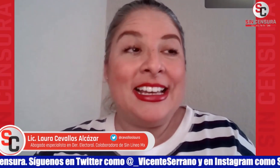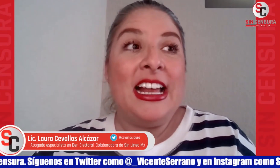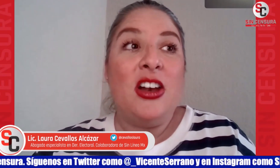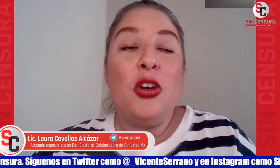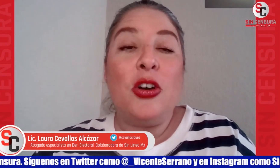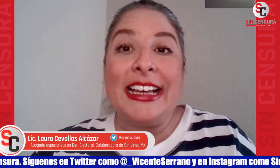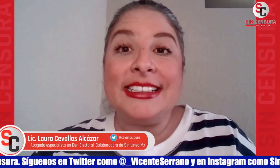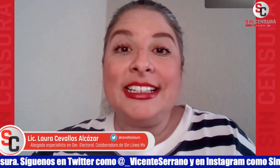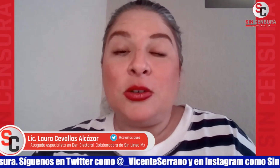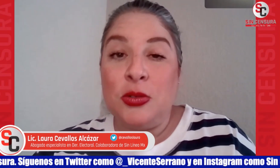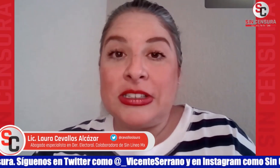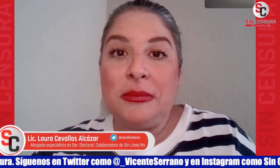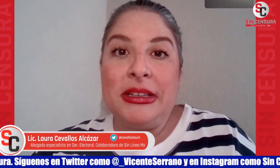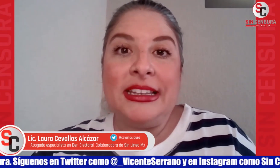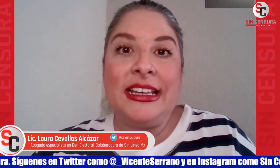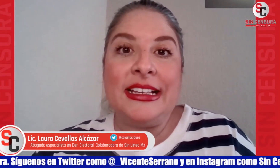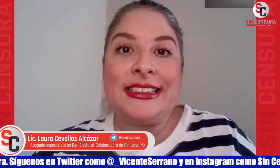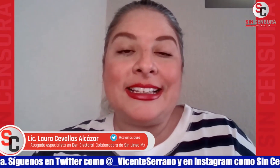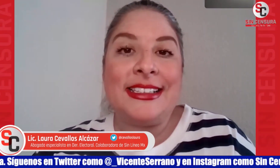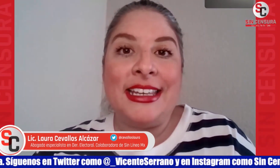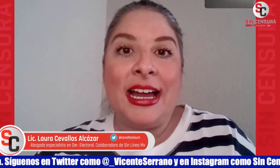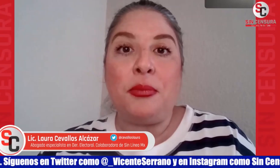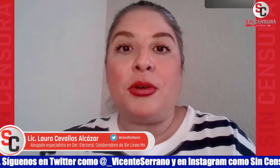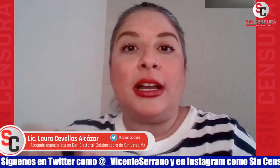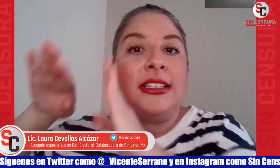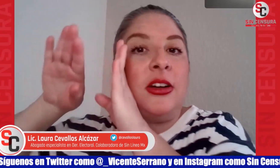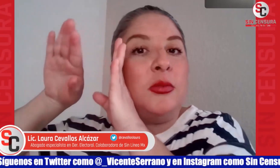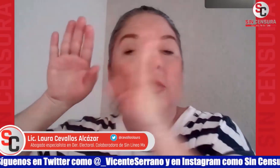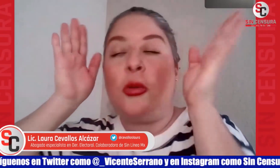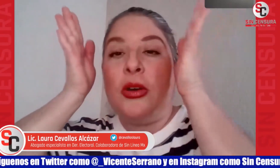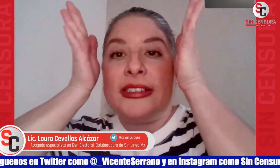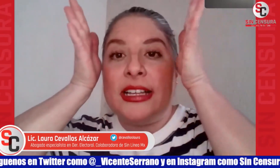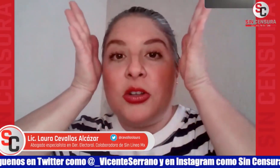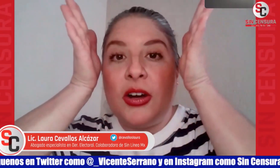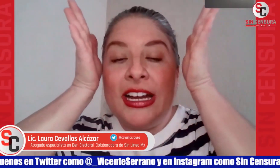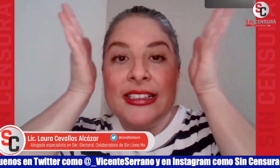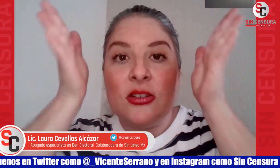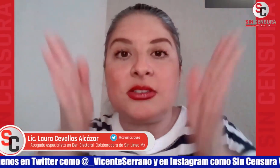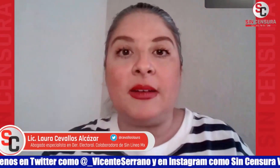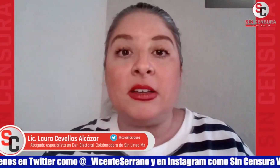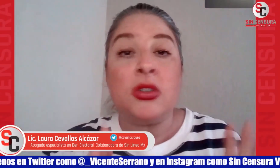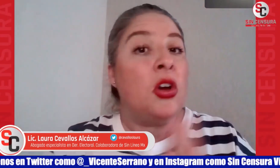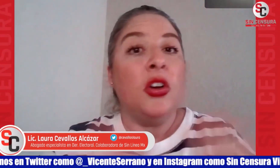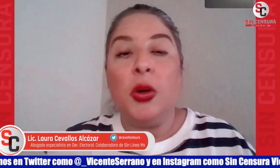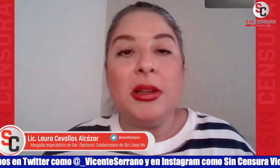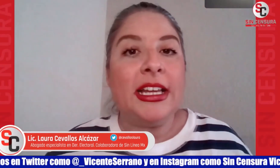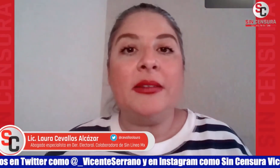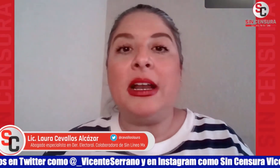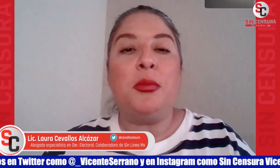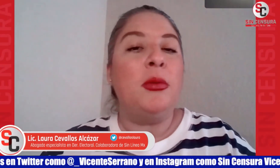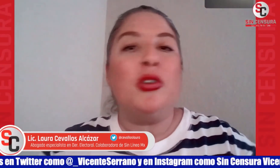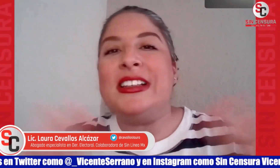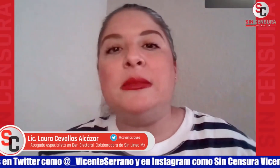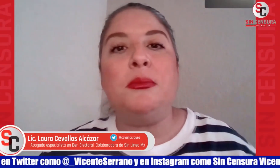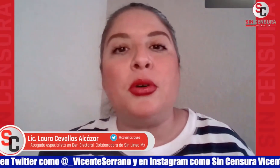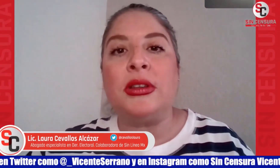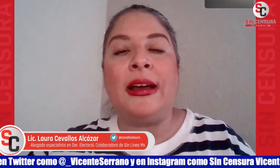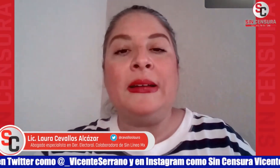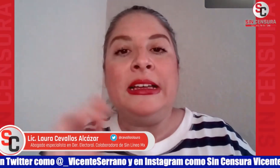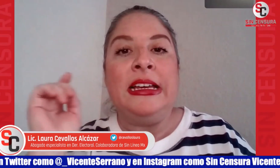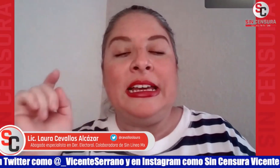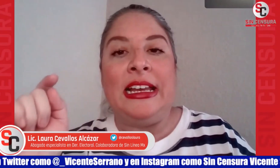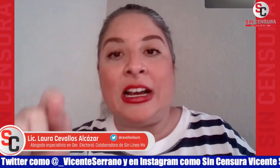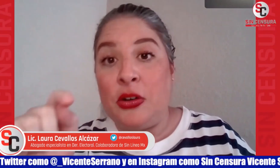cópulas, lo que hacen justamente es desdeñar, poner así como las anteojeras de los caballos, no voltean a ver al pueblo, no les